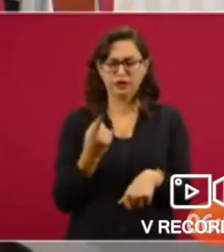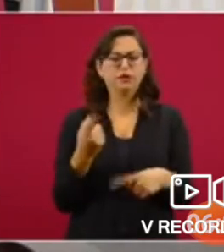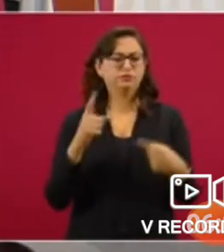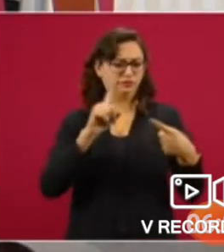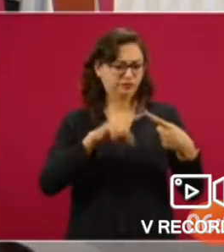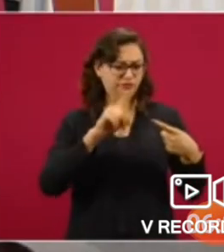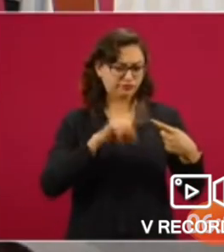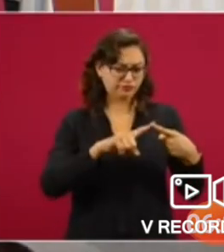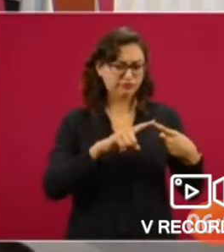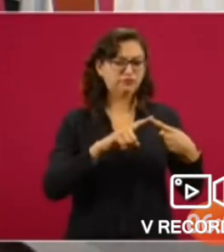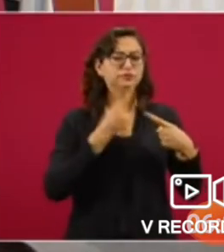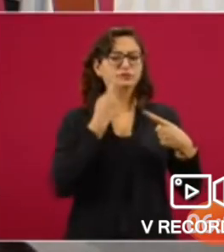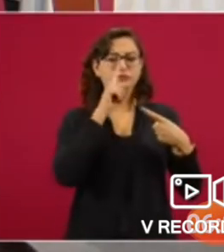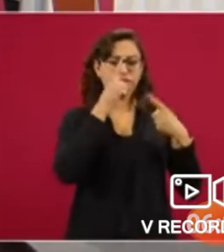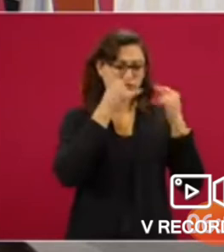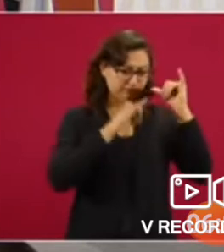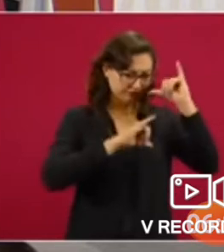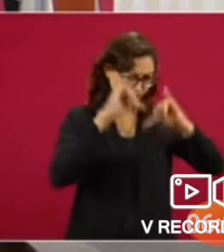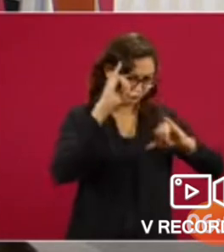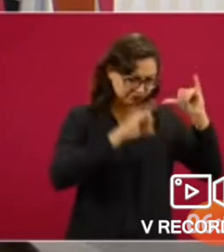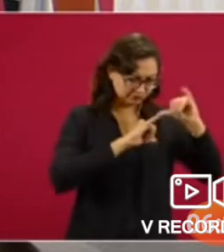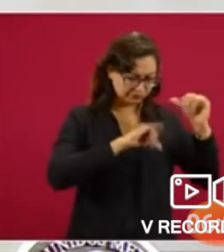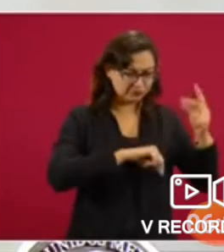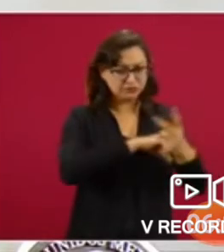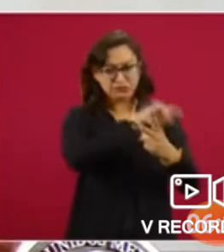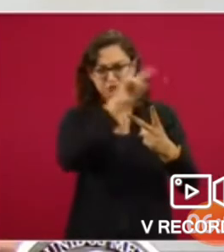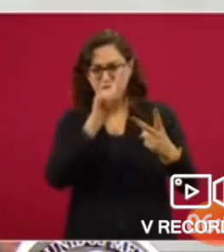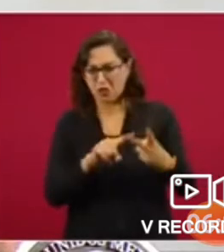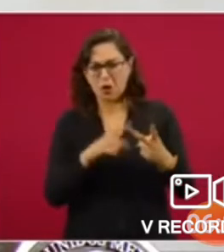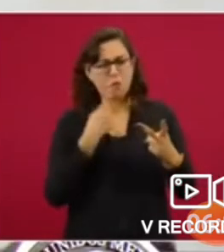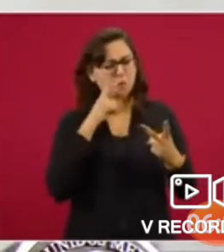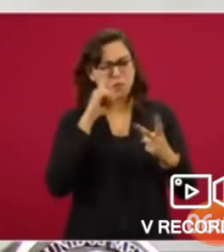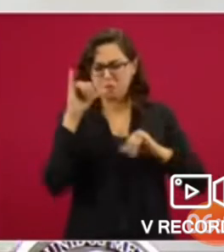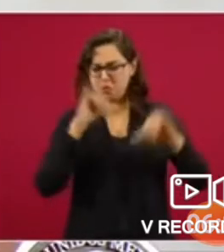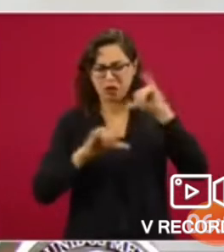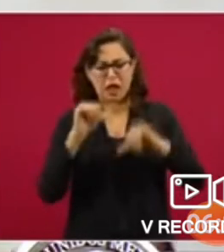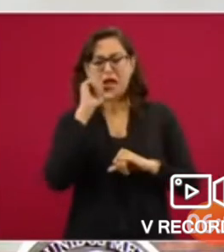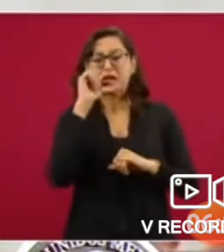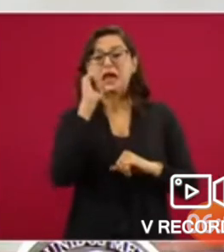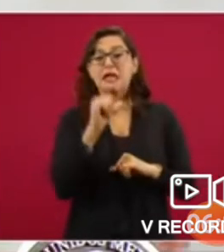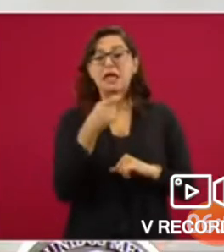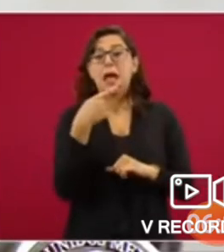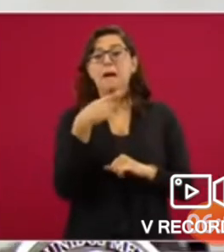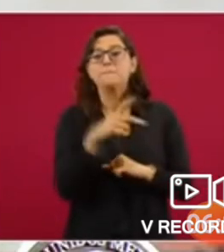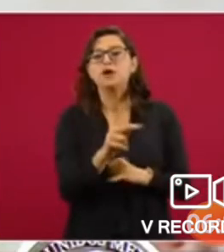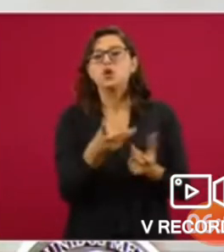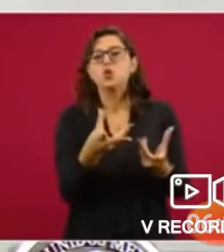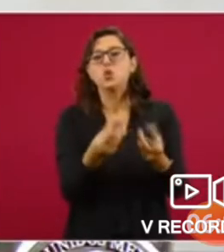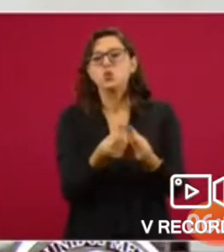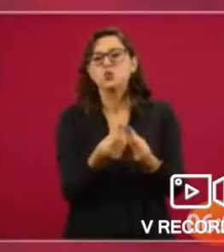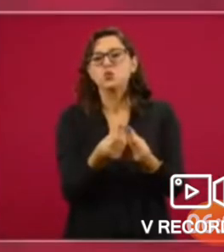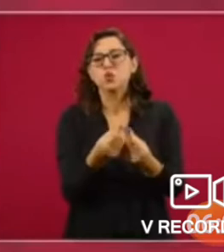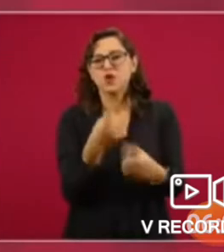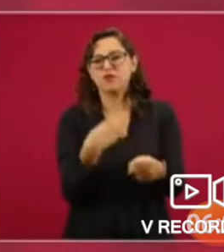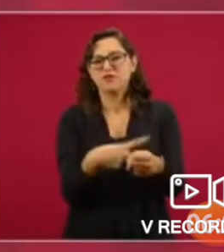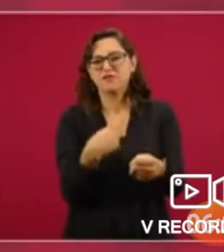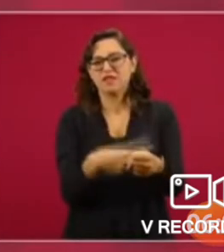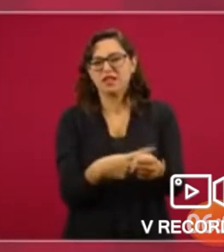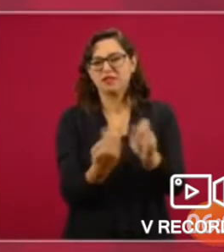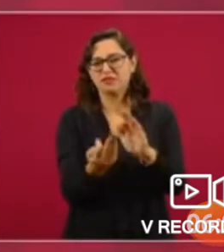caso, de un nuevo caso, la asociación epidemiológica, que es el contexto de cercanía con el paciente, con la familia, con la